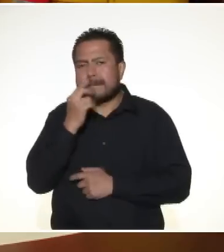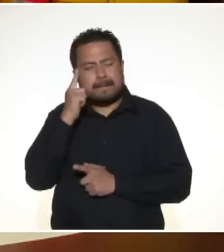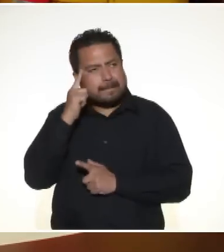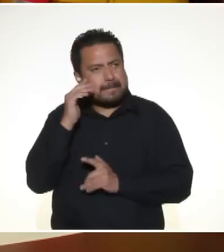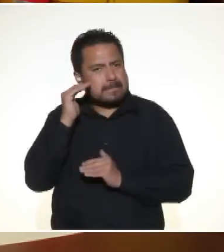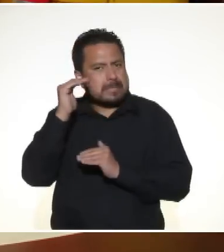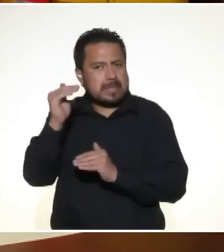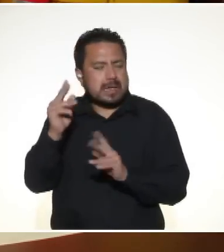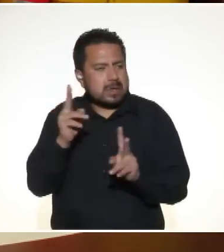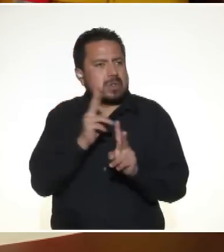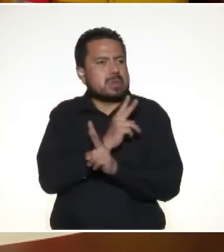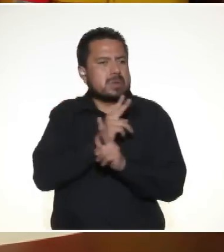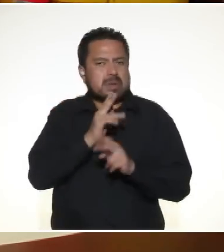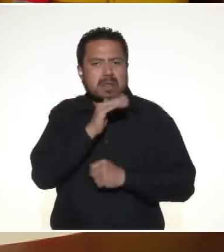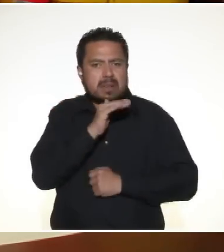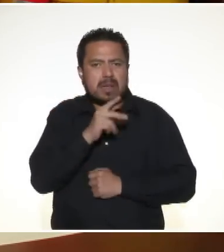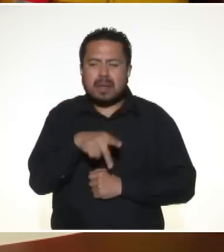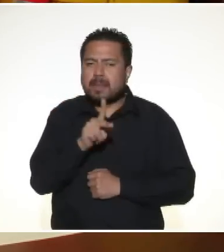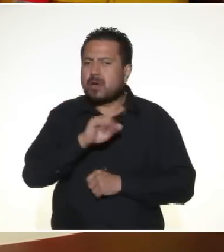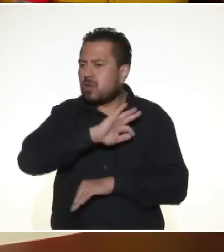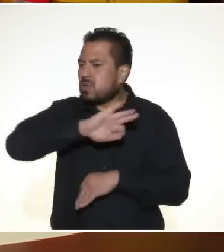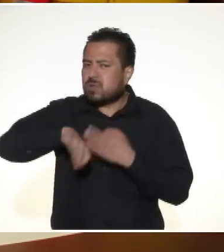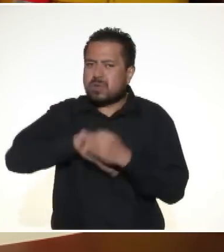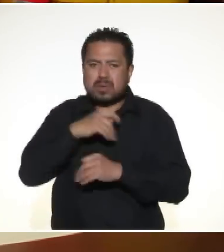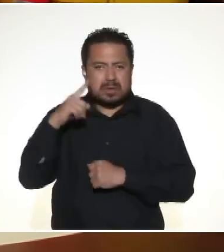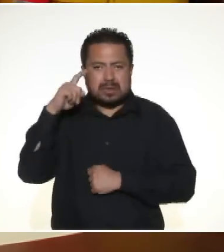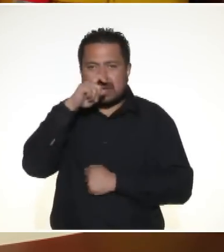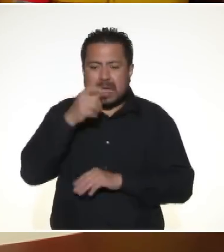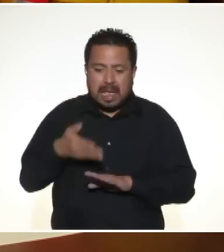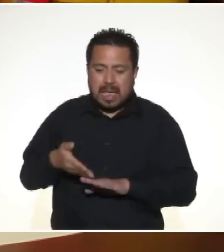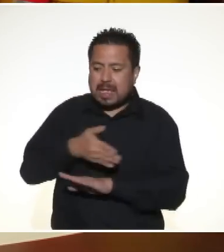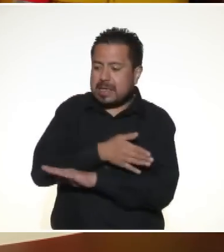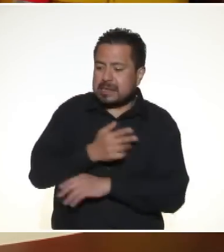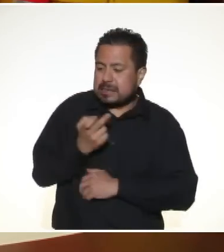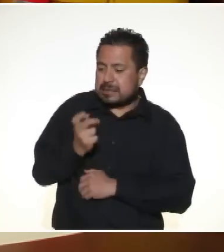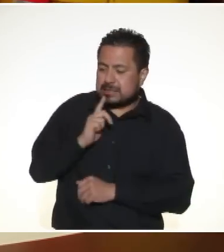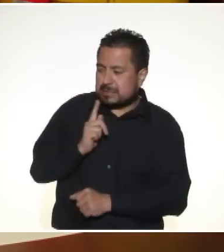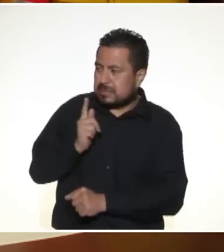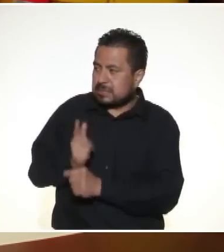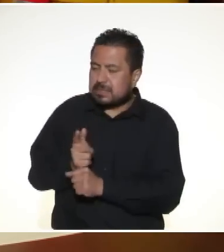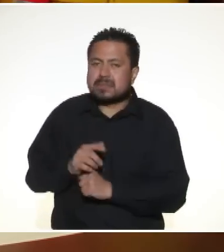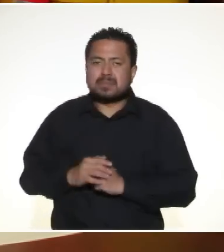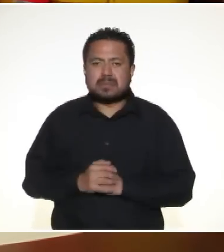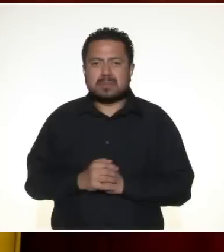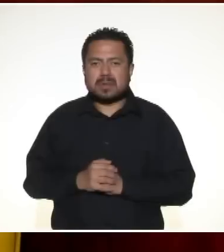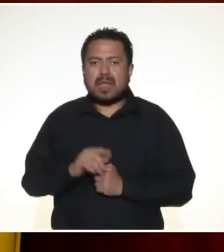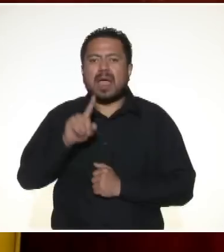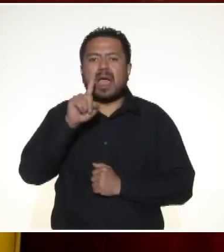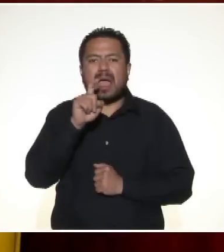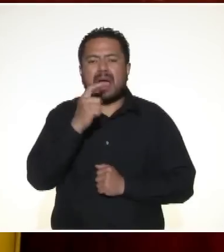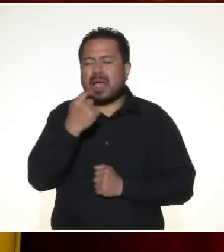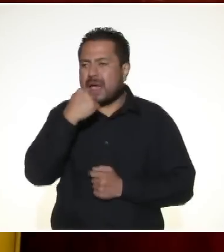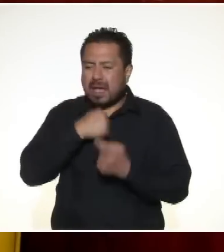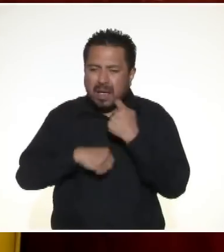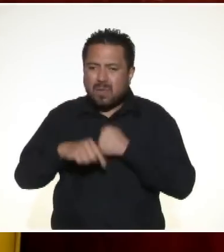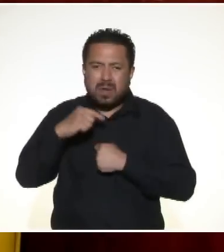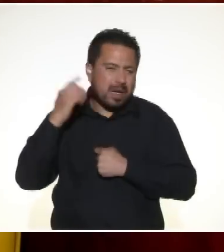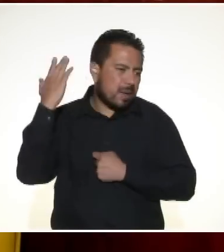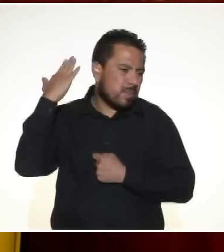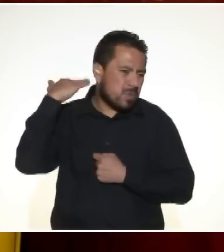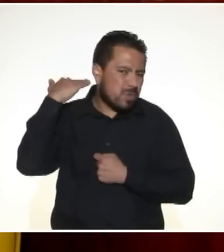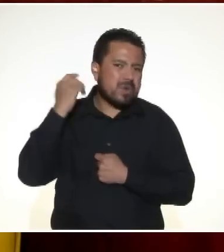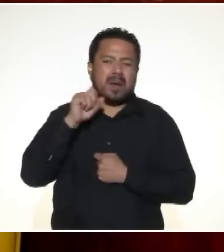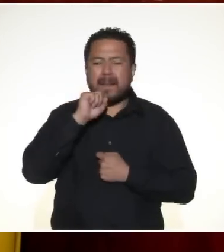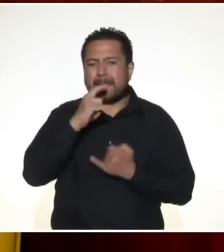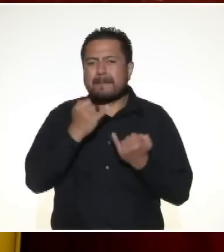máximo sin oxígeno, pero son todas las complicaciones que se dan antes de eso, ¿no? El agua que entra al pulmón,